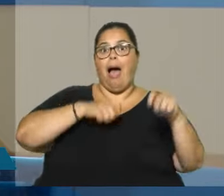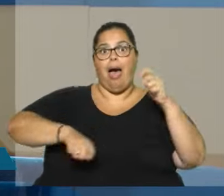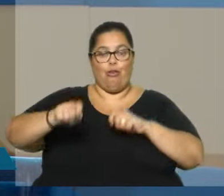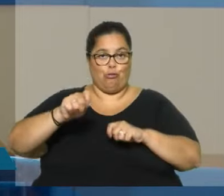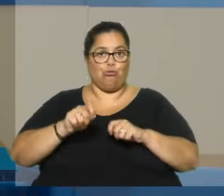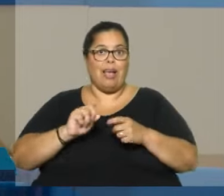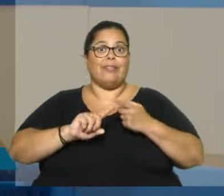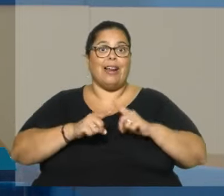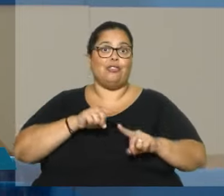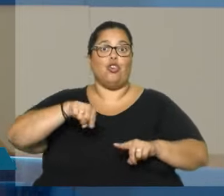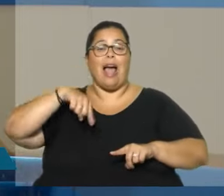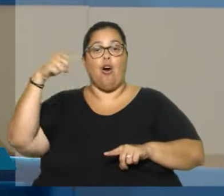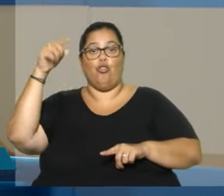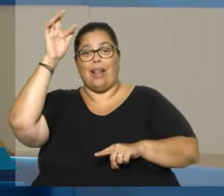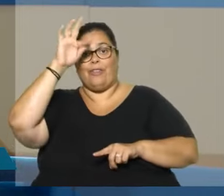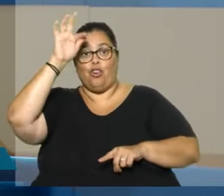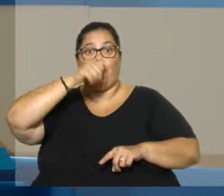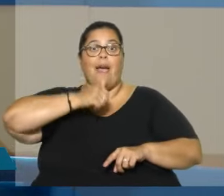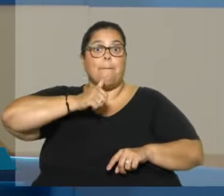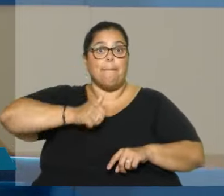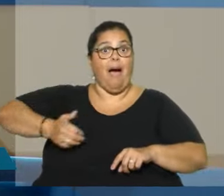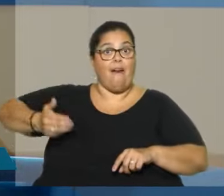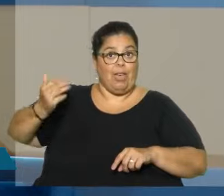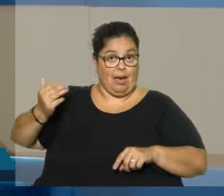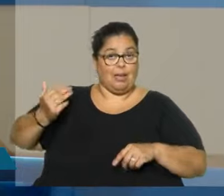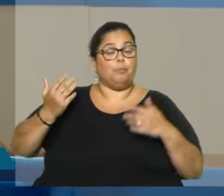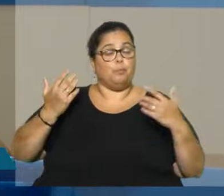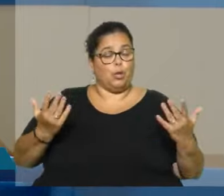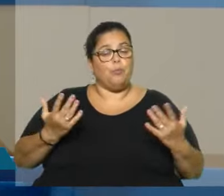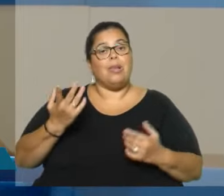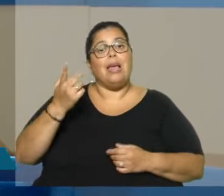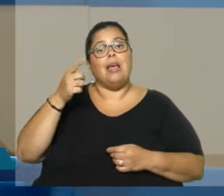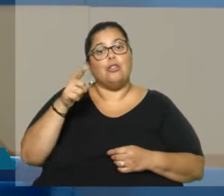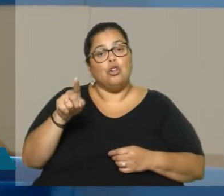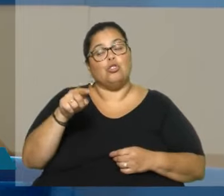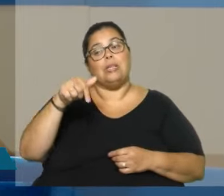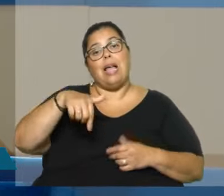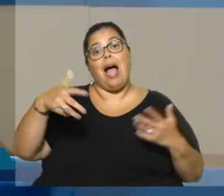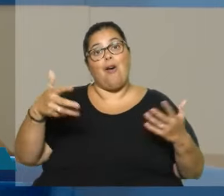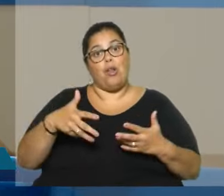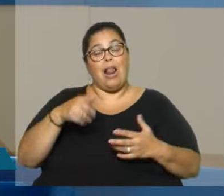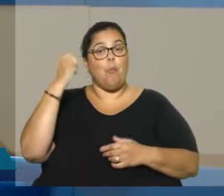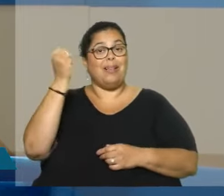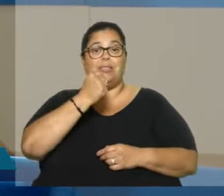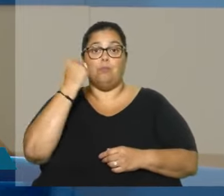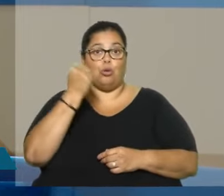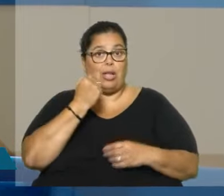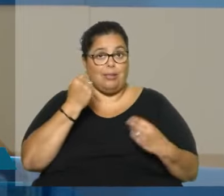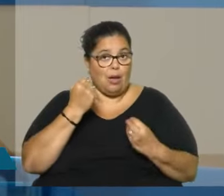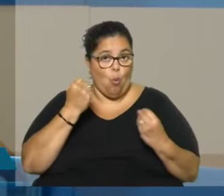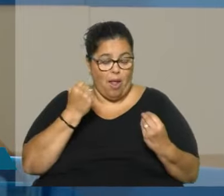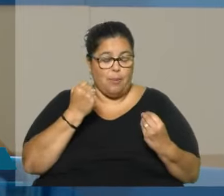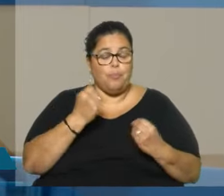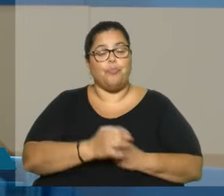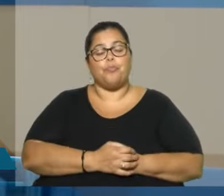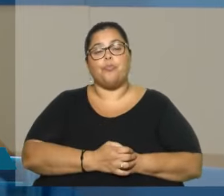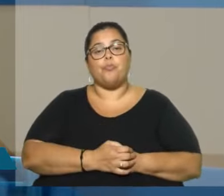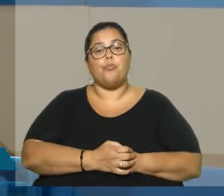anteriores en estos en estos casos este lo importante Aquí también es que vino la